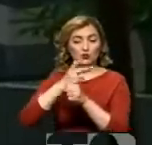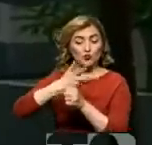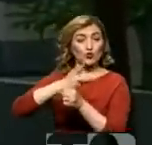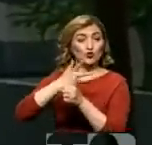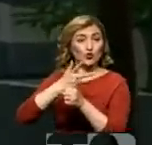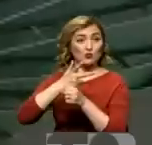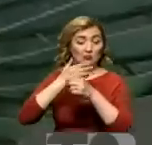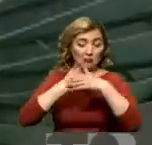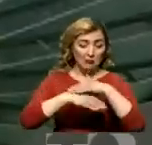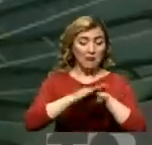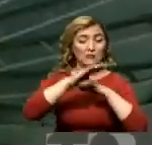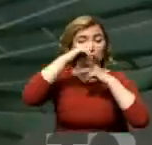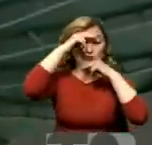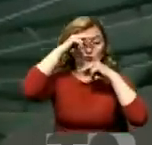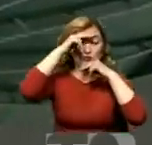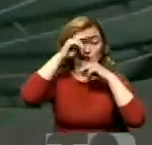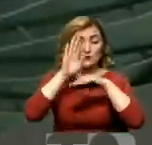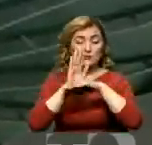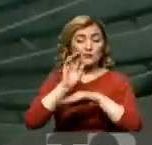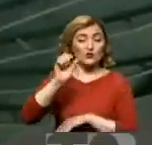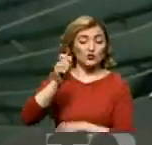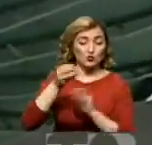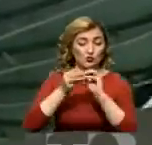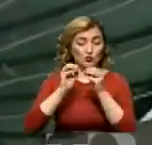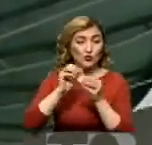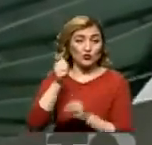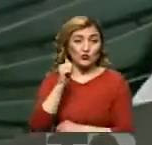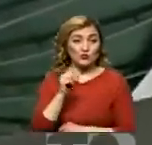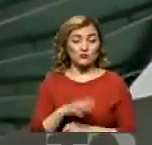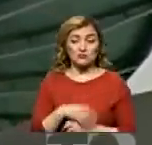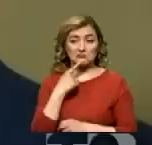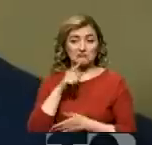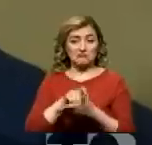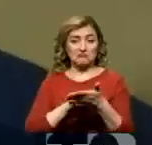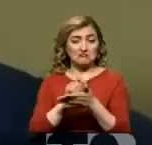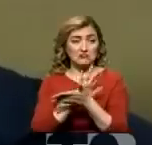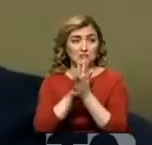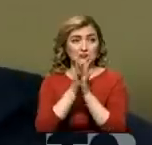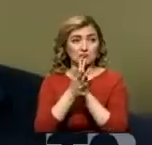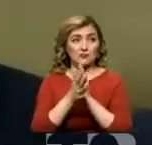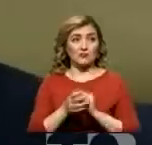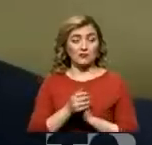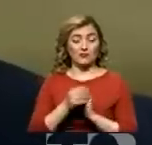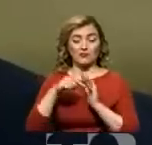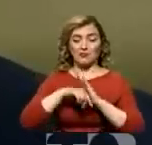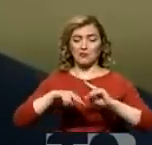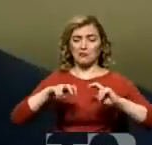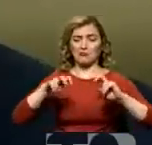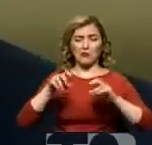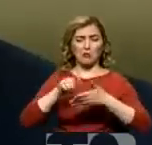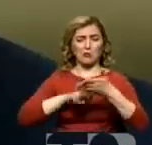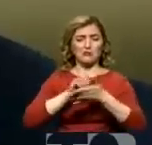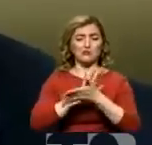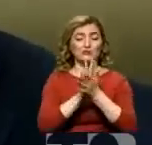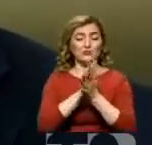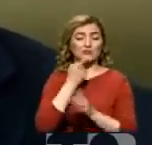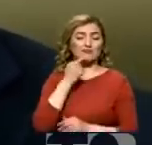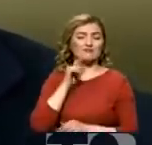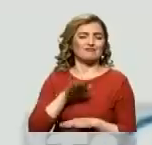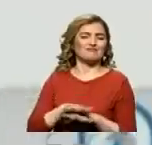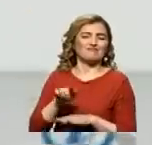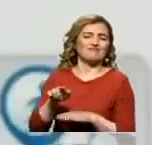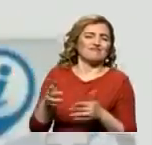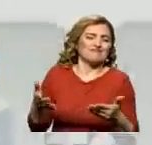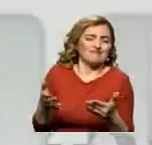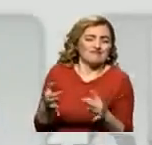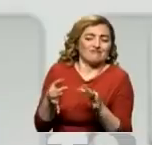canal incautado, aunque la misma auditoría demostró que no hubo contrato alguno. Pero no es todo. Salazar es señalado sobre todo